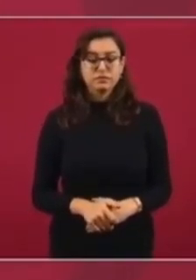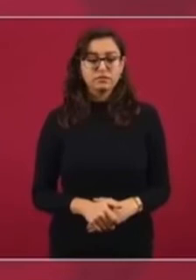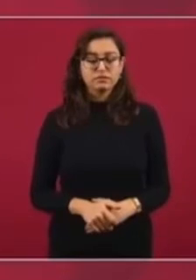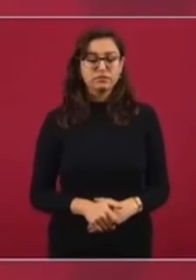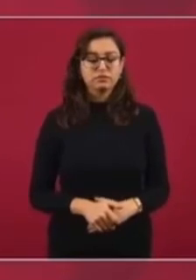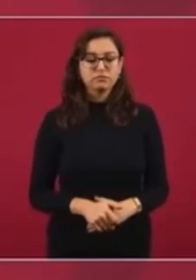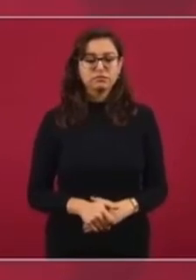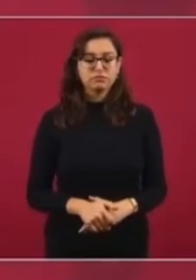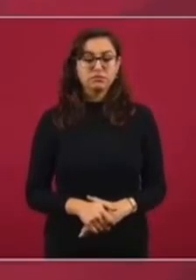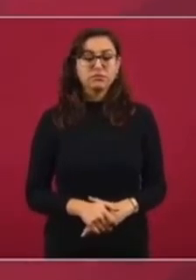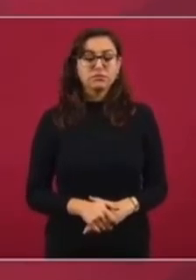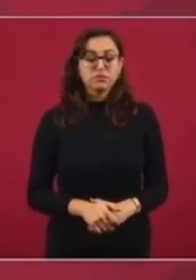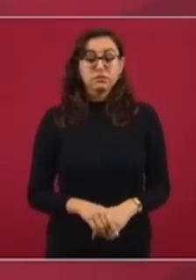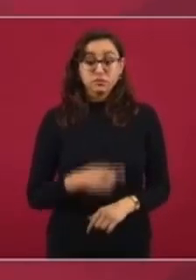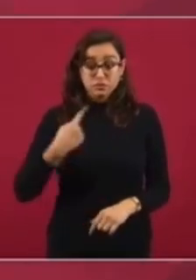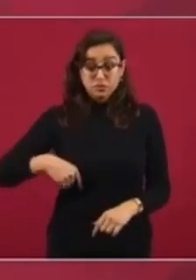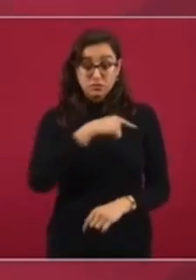apresurarnos.